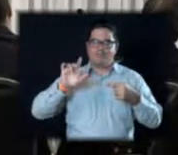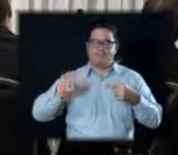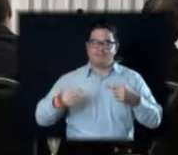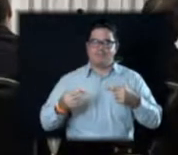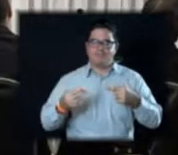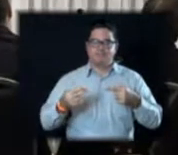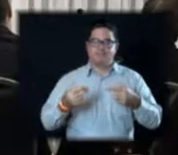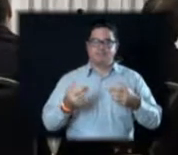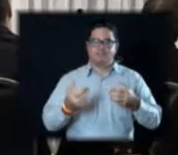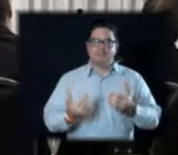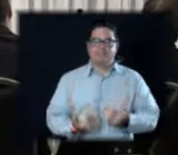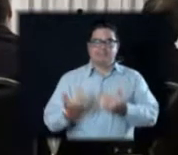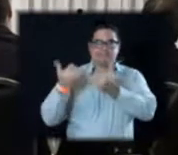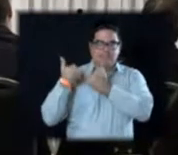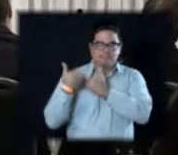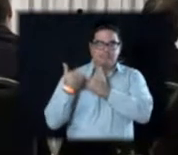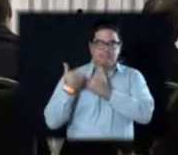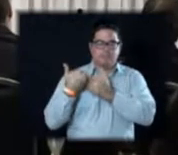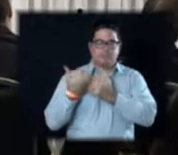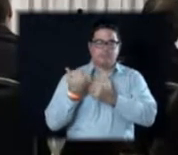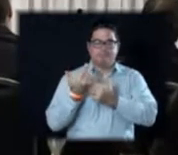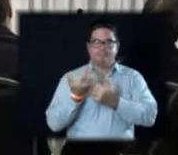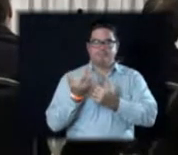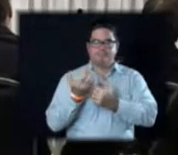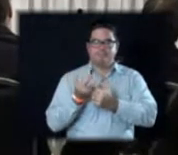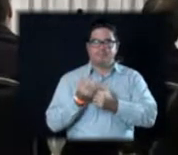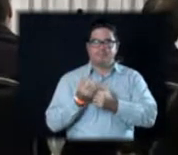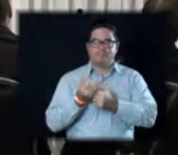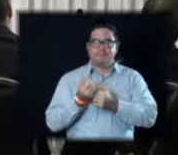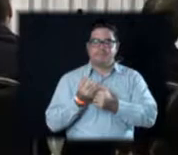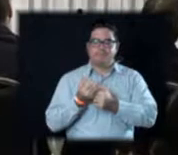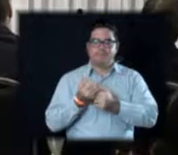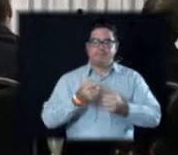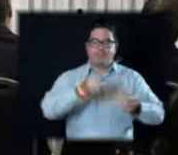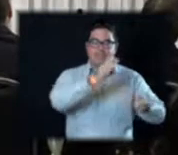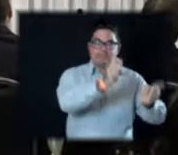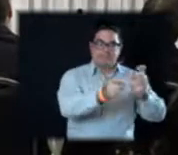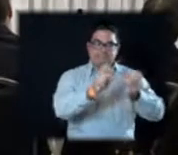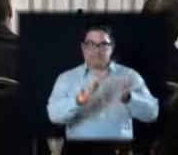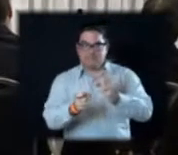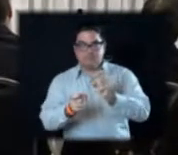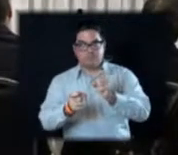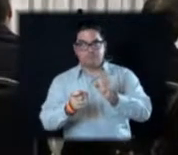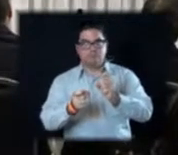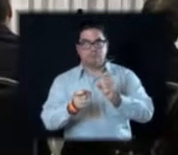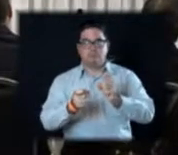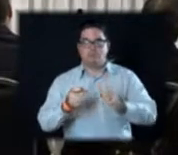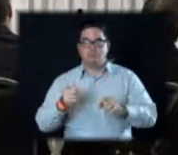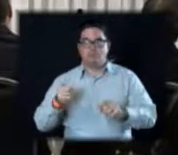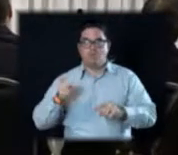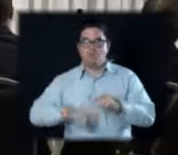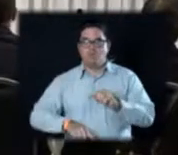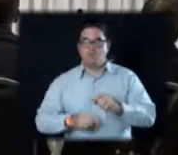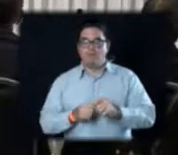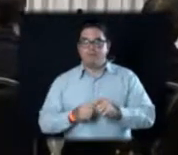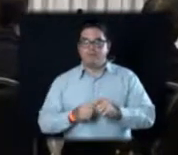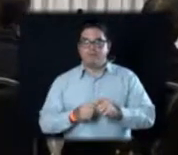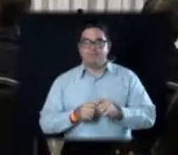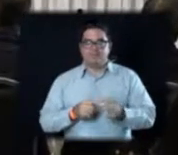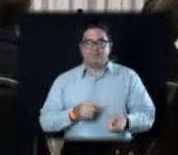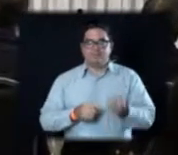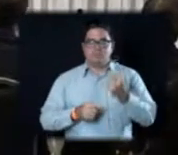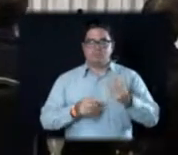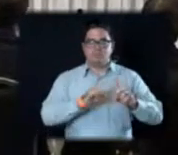ley. Por esa contracción, que tiene esa obligación, se puede cambiar, se puede modificar. Son cosas que se pueden, son